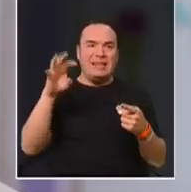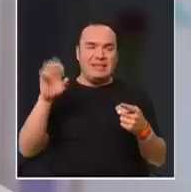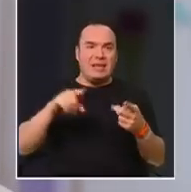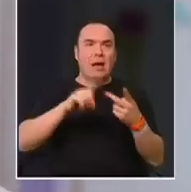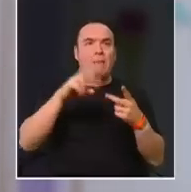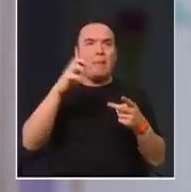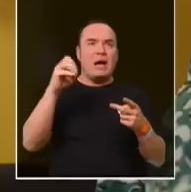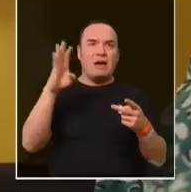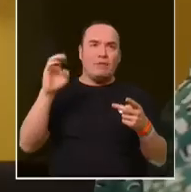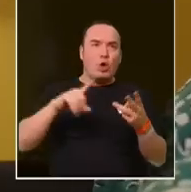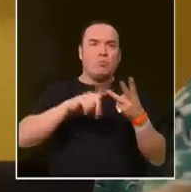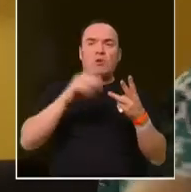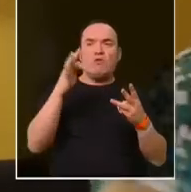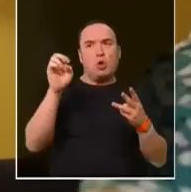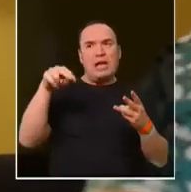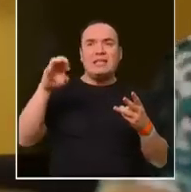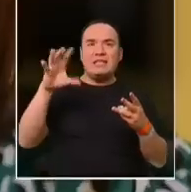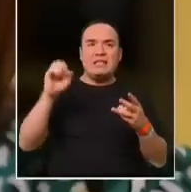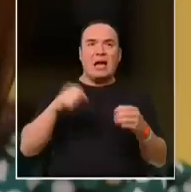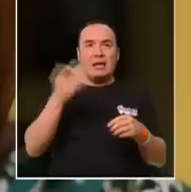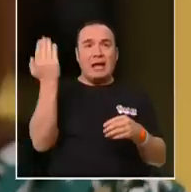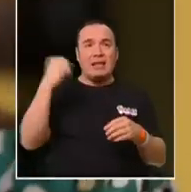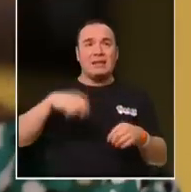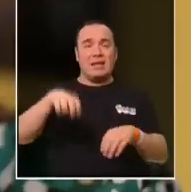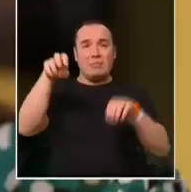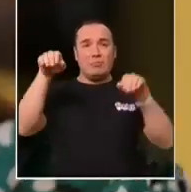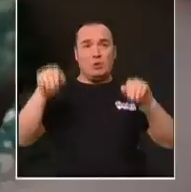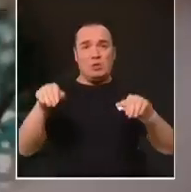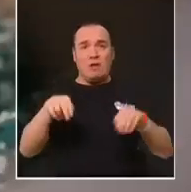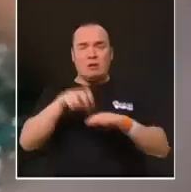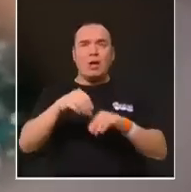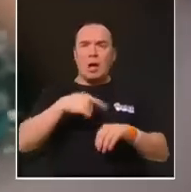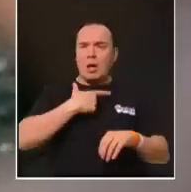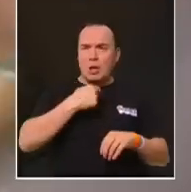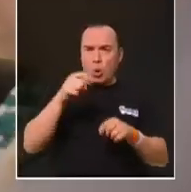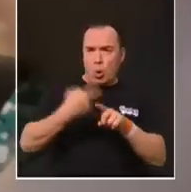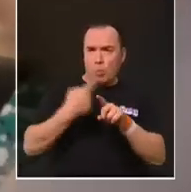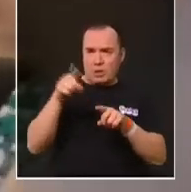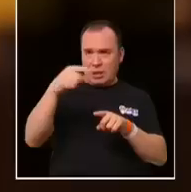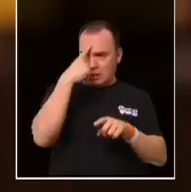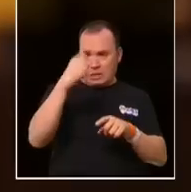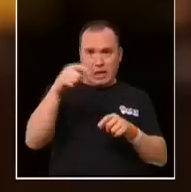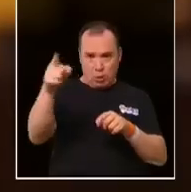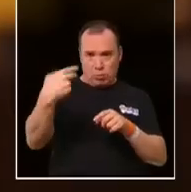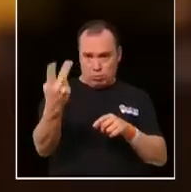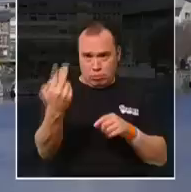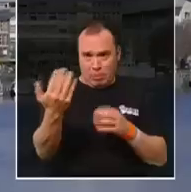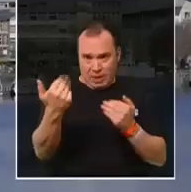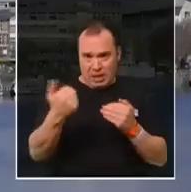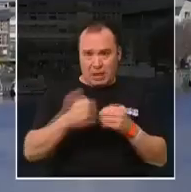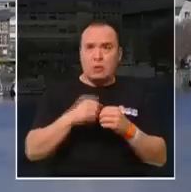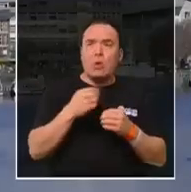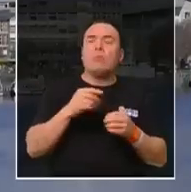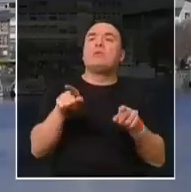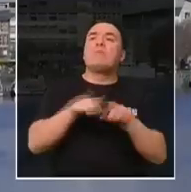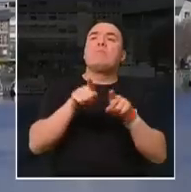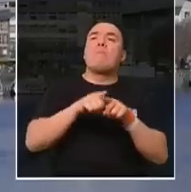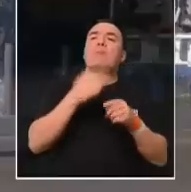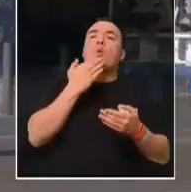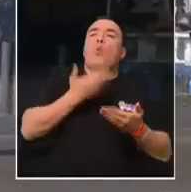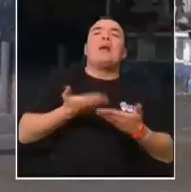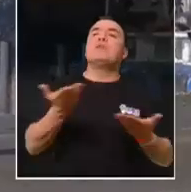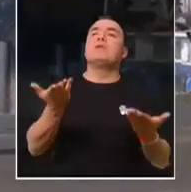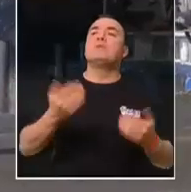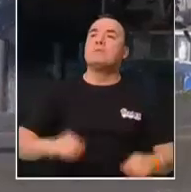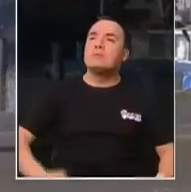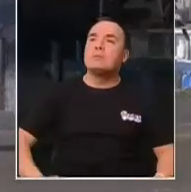otro Florencia. Nos sentaba en el sillón, que tenía que conversar seriamente con nosotras. Ya, pero ¿y cuándo viene el hermano? Decía. Así que